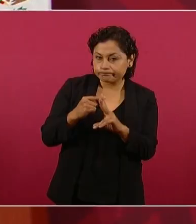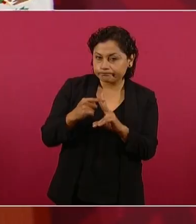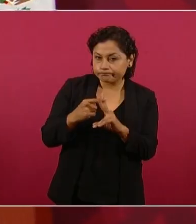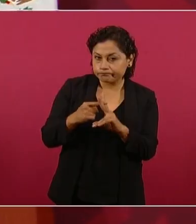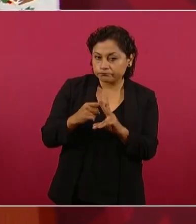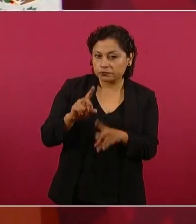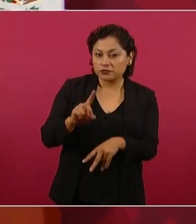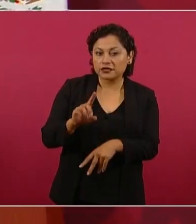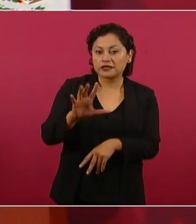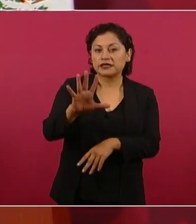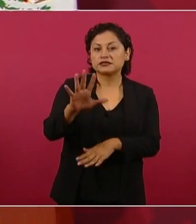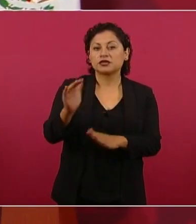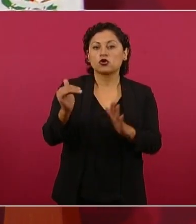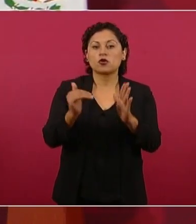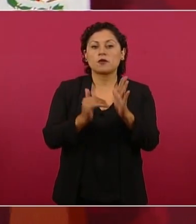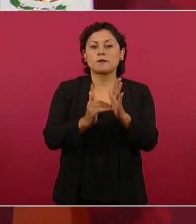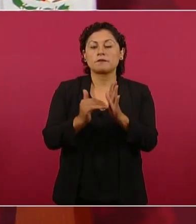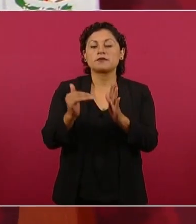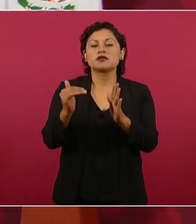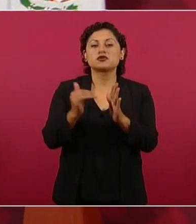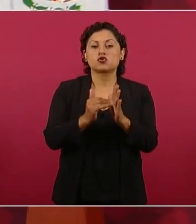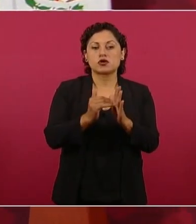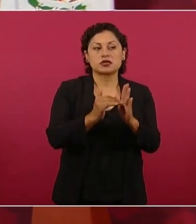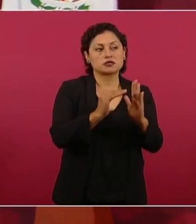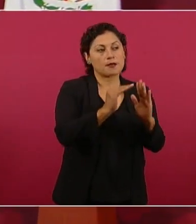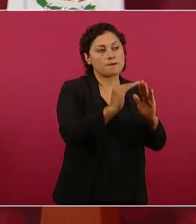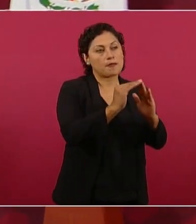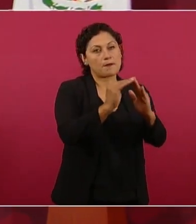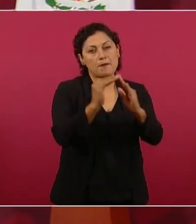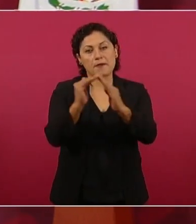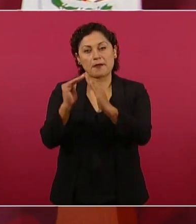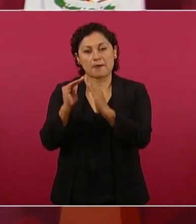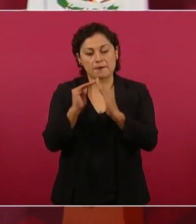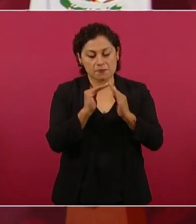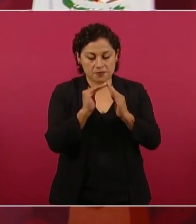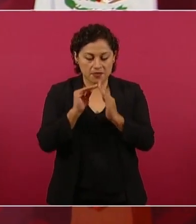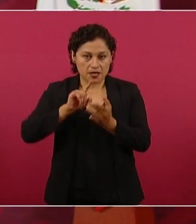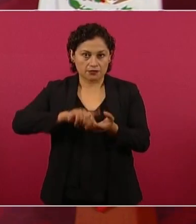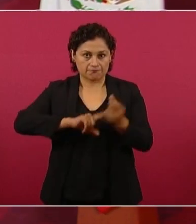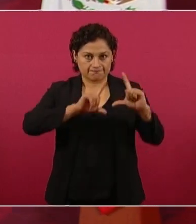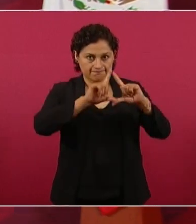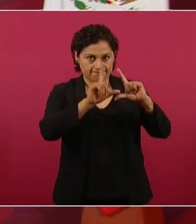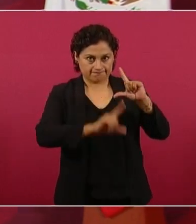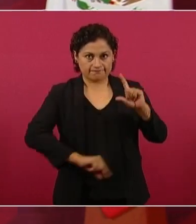35 millones de viviendas, y